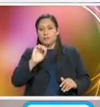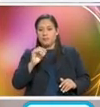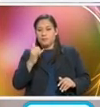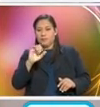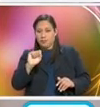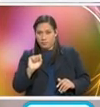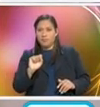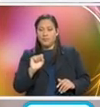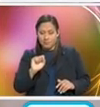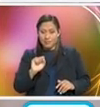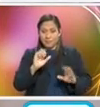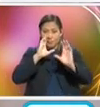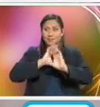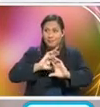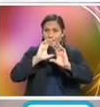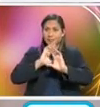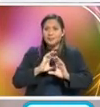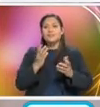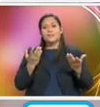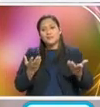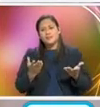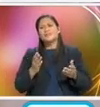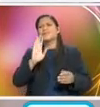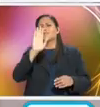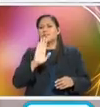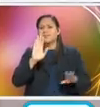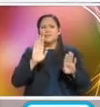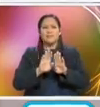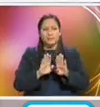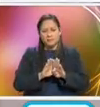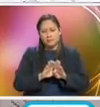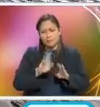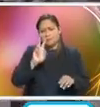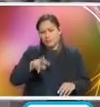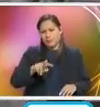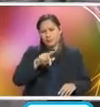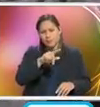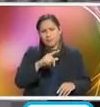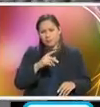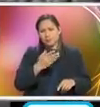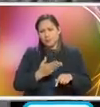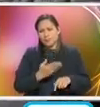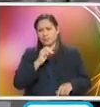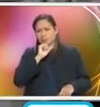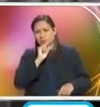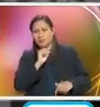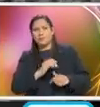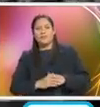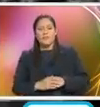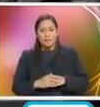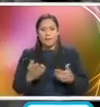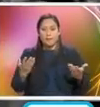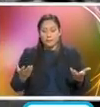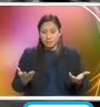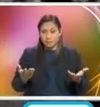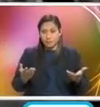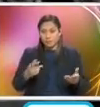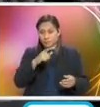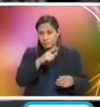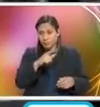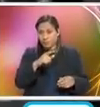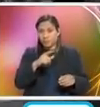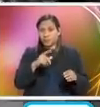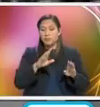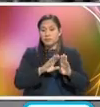Los Beach Boys. Canciones, pues que aparentemente pues las letras son bastante inocuas, ¿no? Así como que bailan y el Surfing